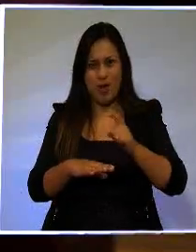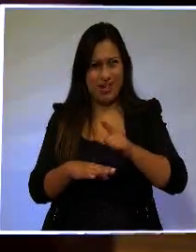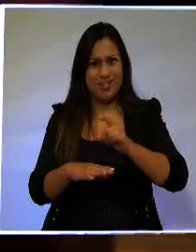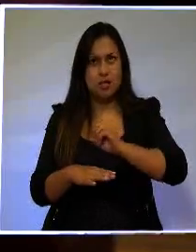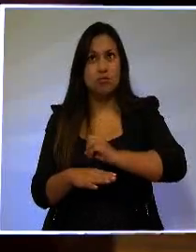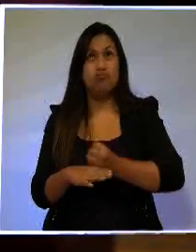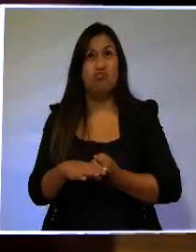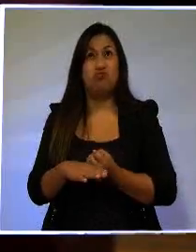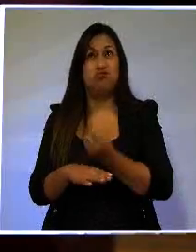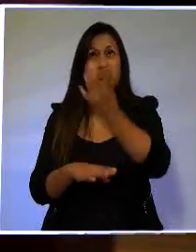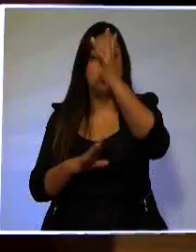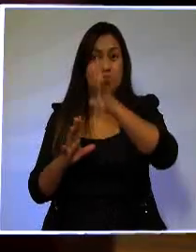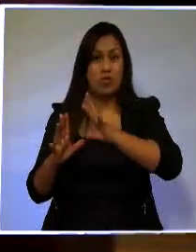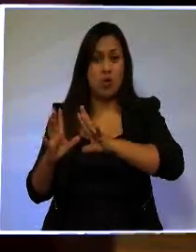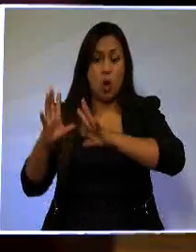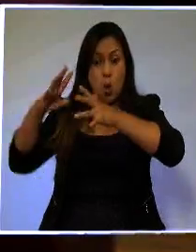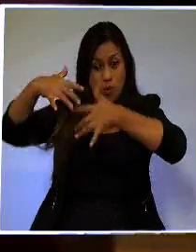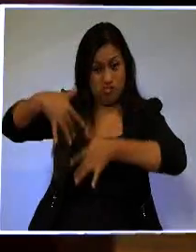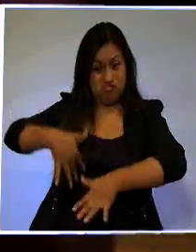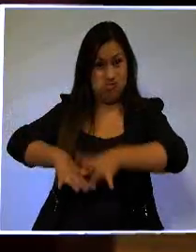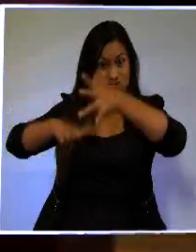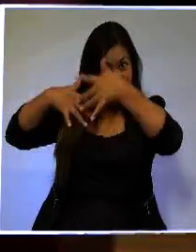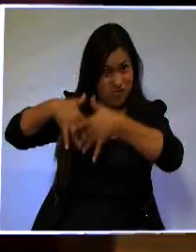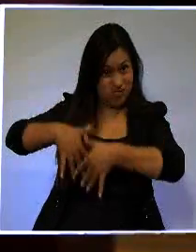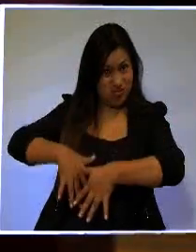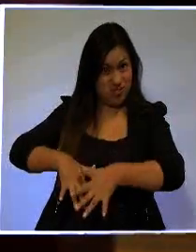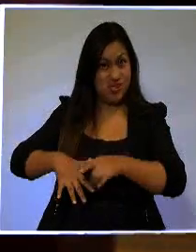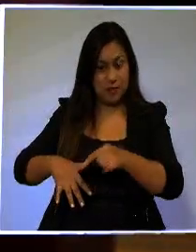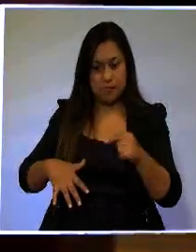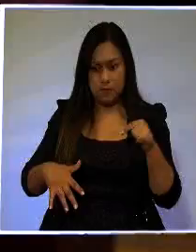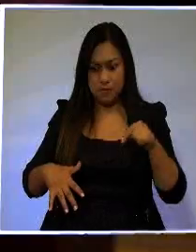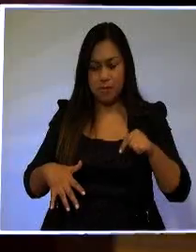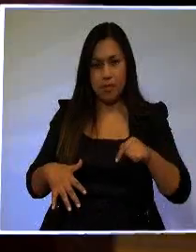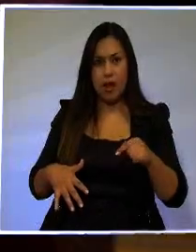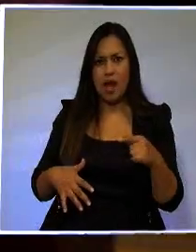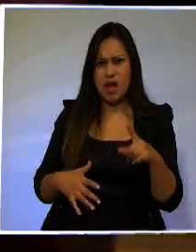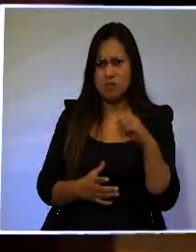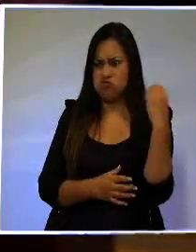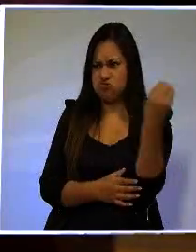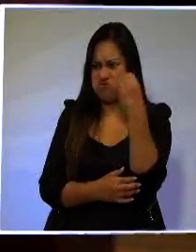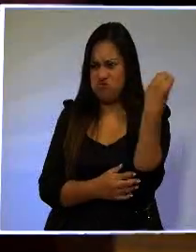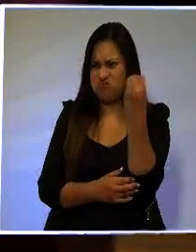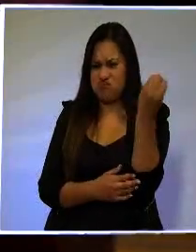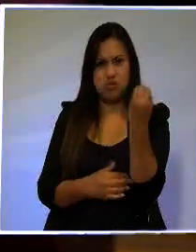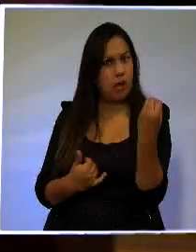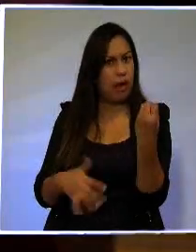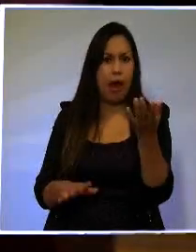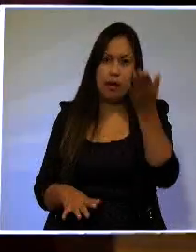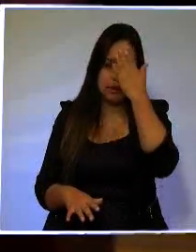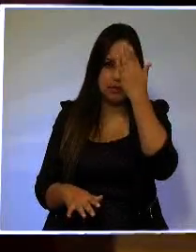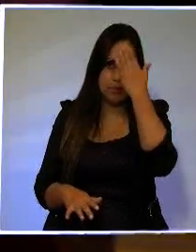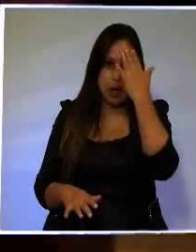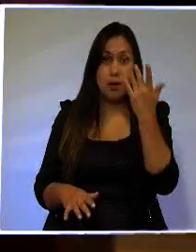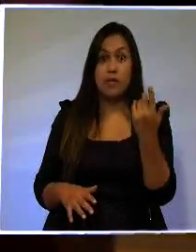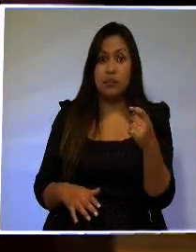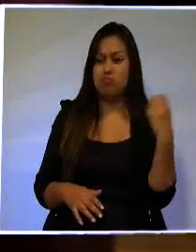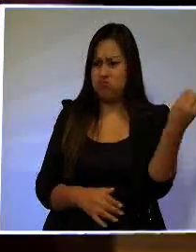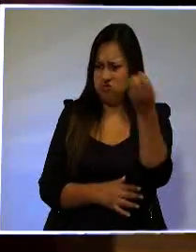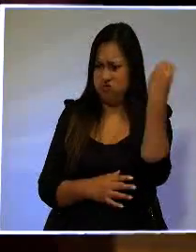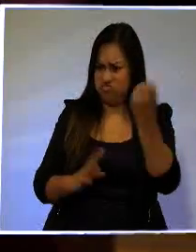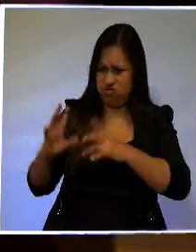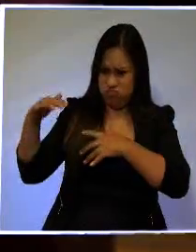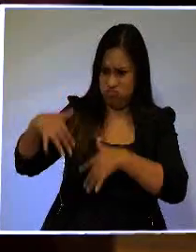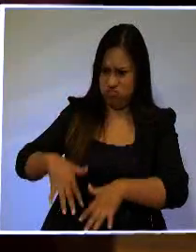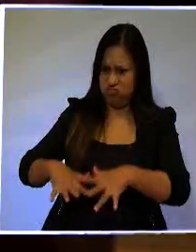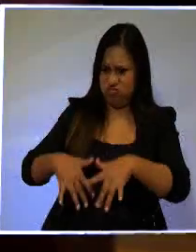volcán y apenas esté bajando un flujo tenemos la capacidad de detectarlo y vamos a avisar y vamos a informar